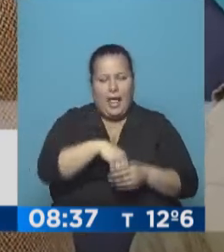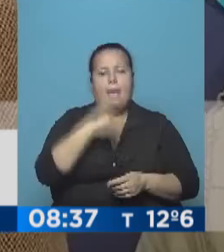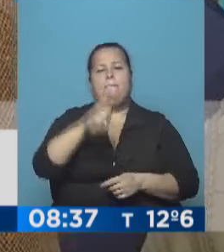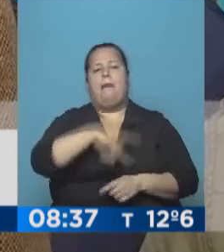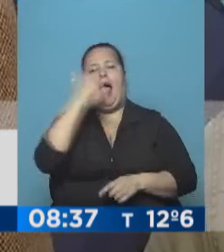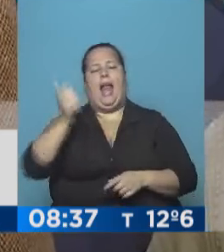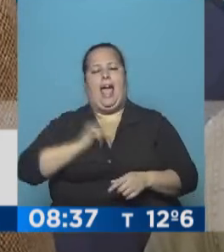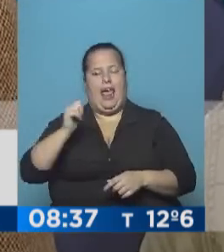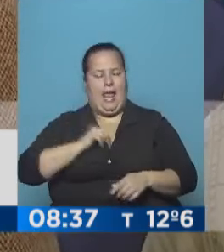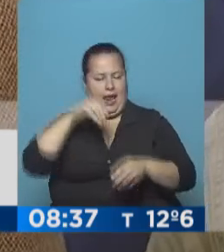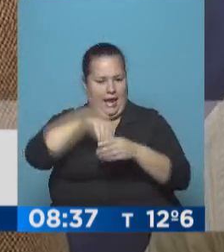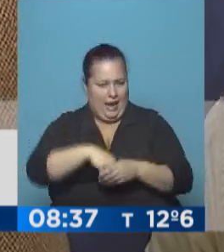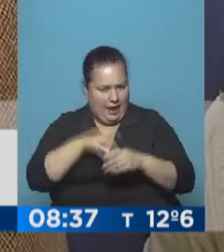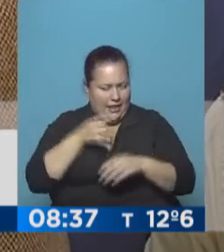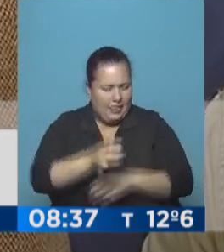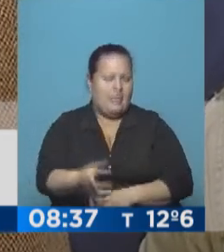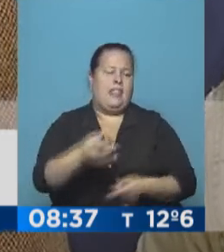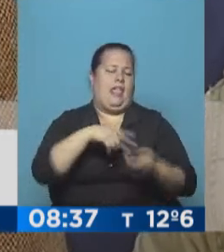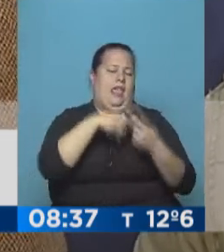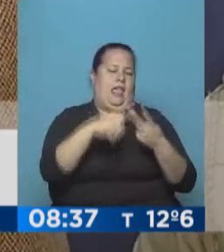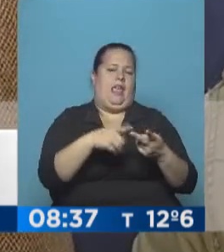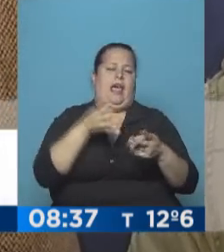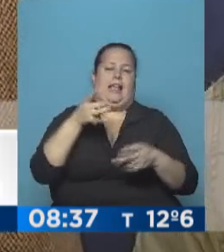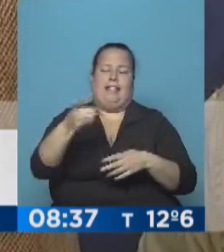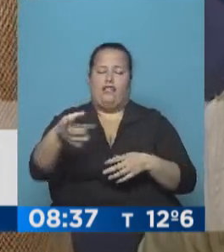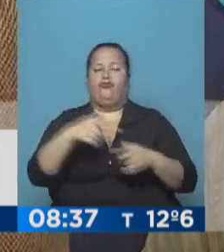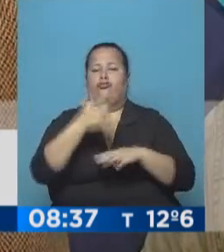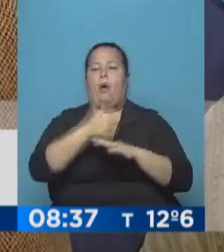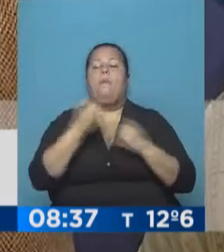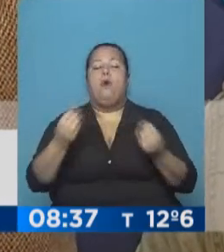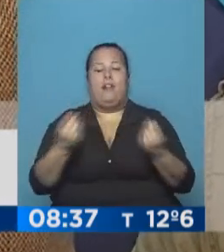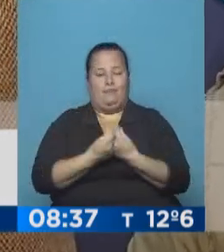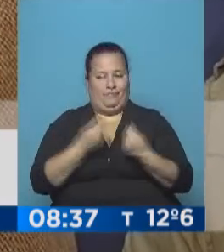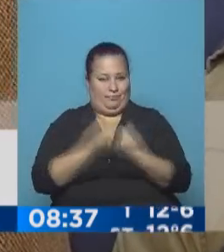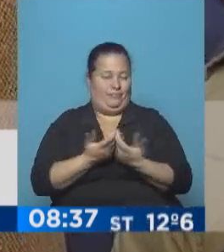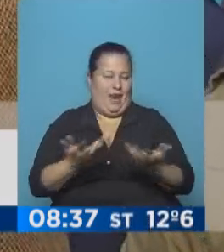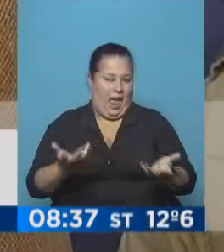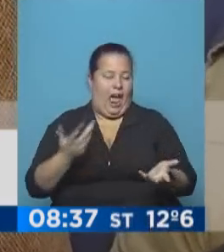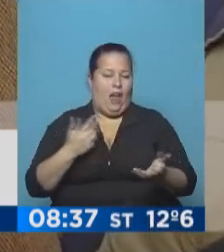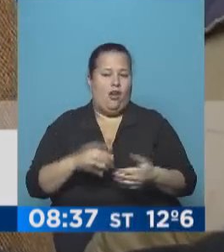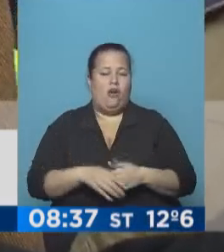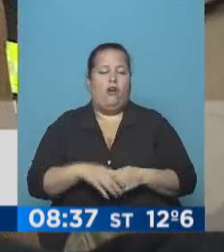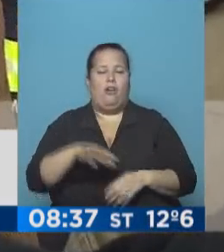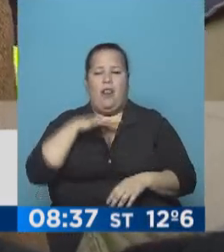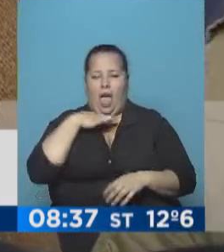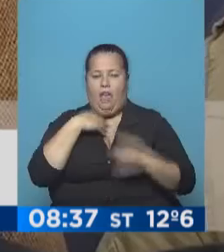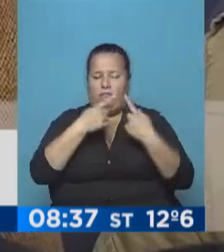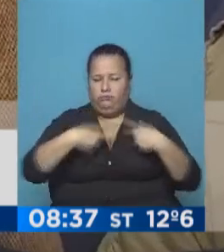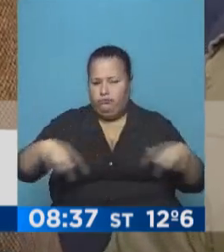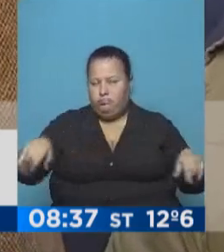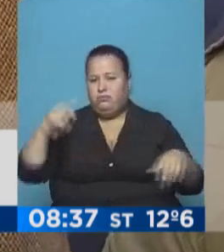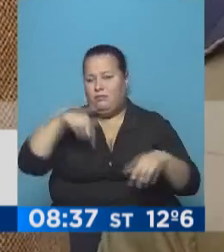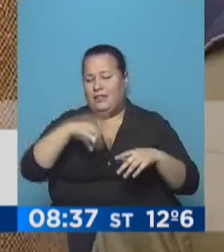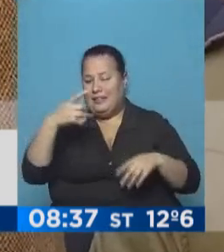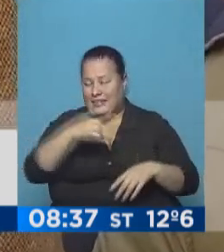hubiera gendarmería en las estaciones, porque la cantidad, por supuesto, de delitos que ha habido